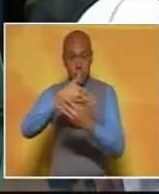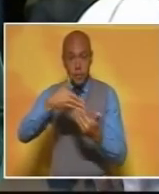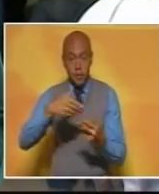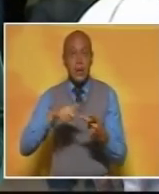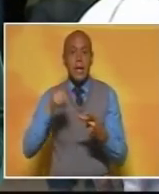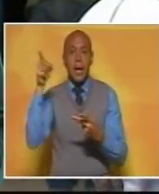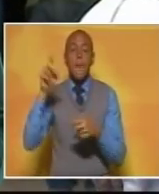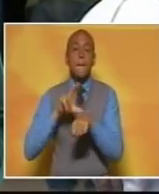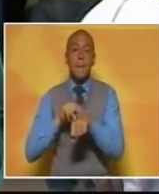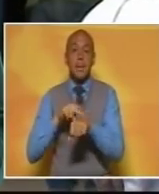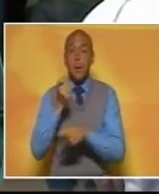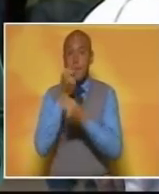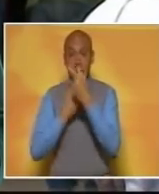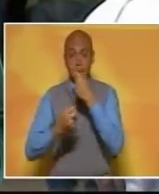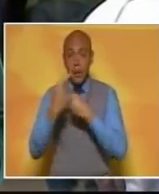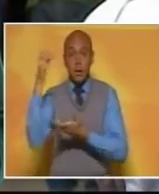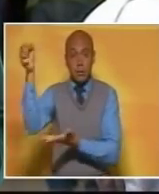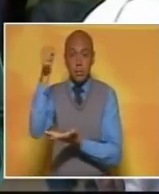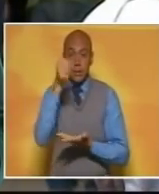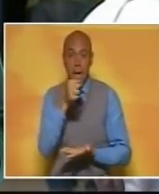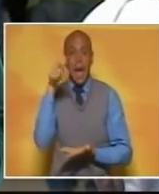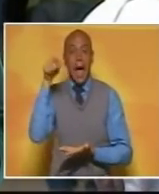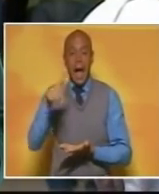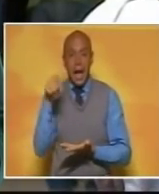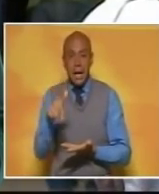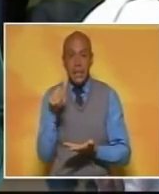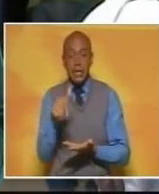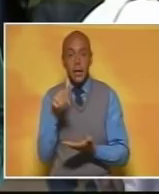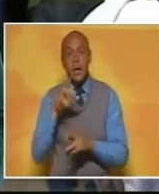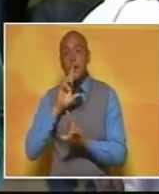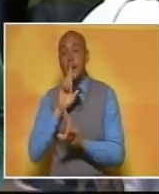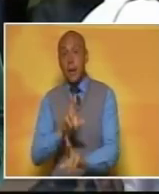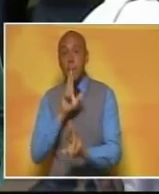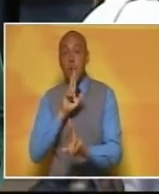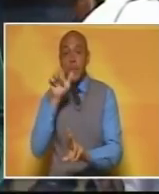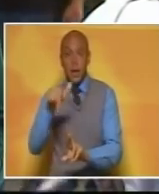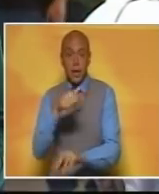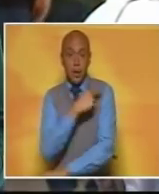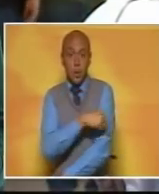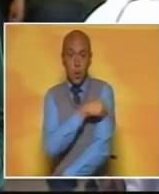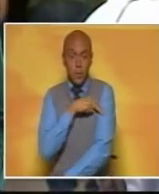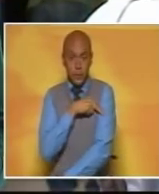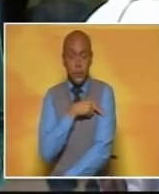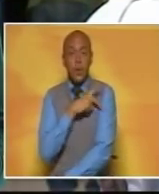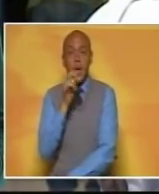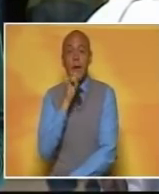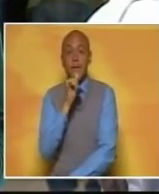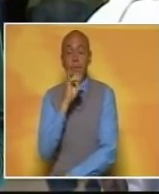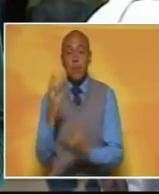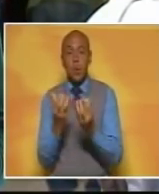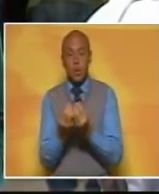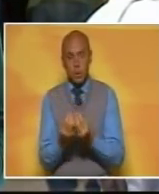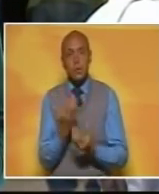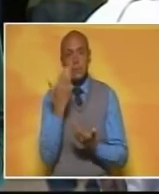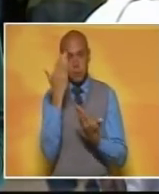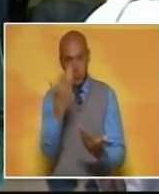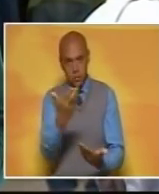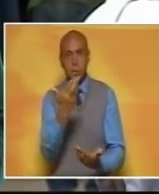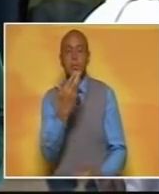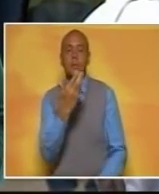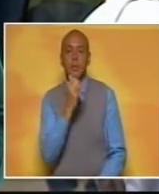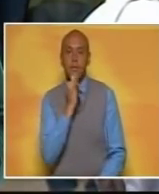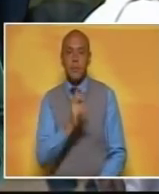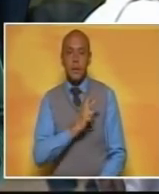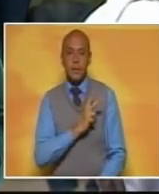insumos médicos para cubrir la demanda de este centro asistencial. Con esta información retornamos con ustedes al